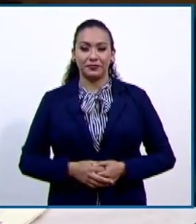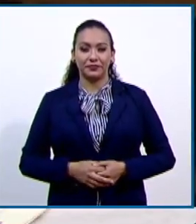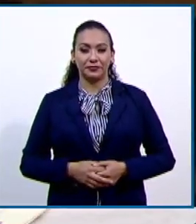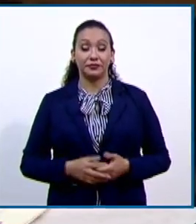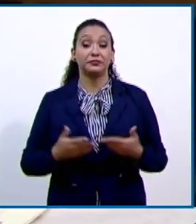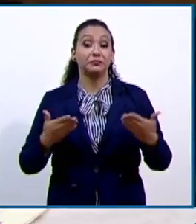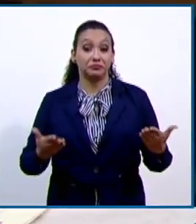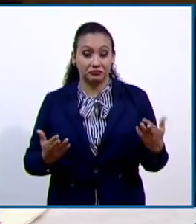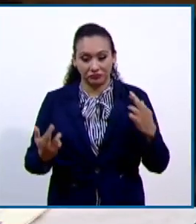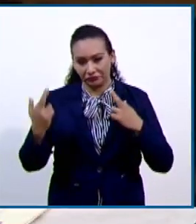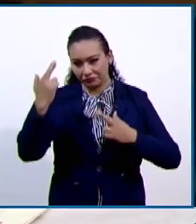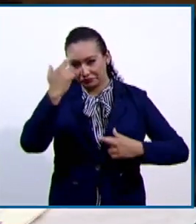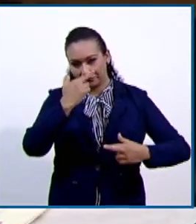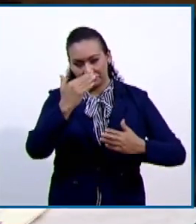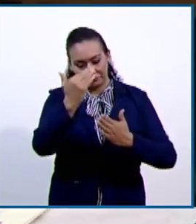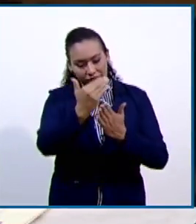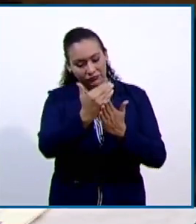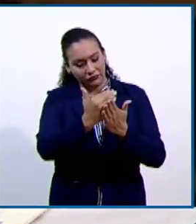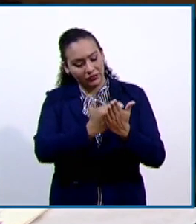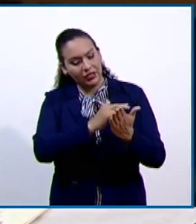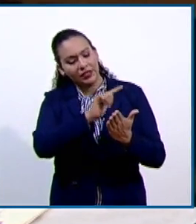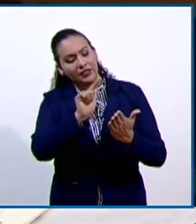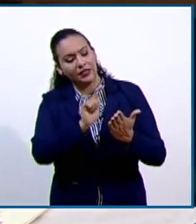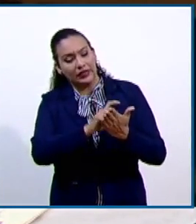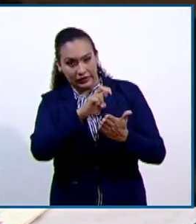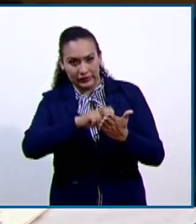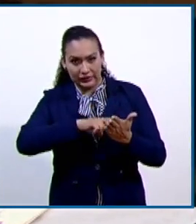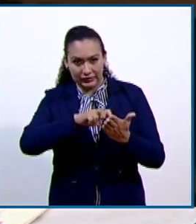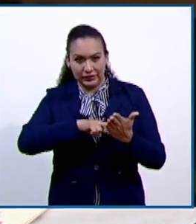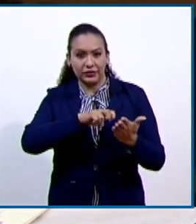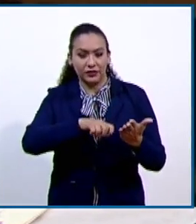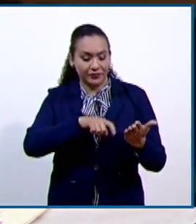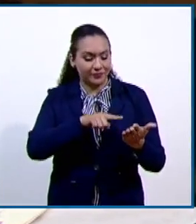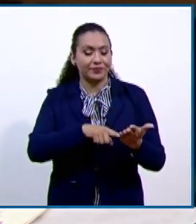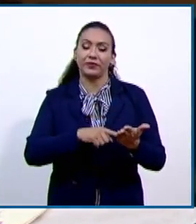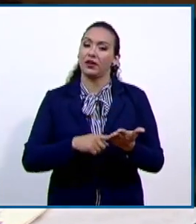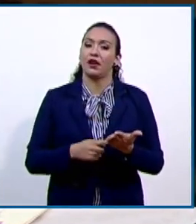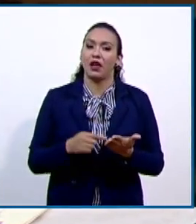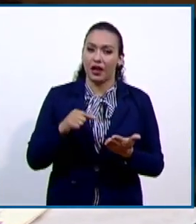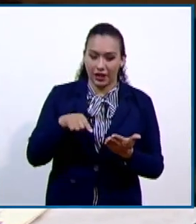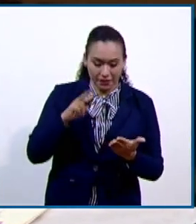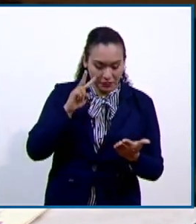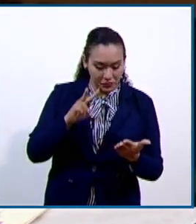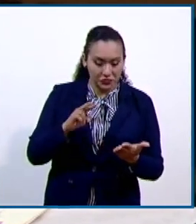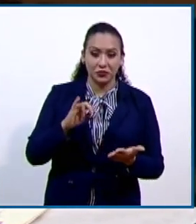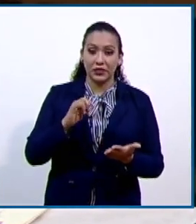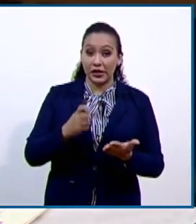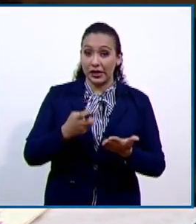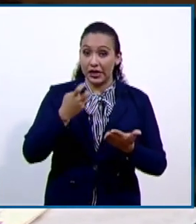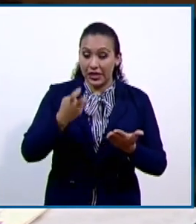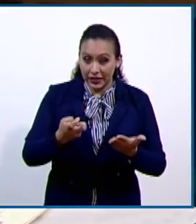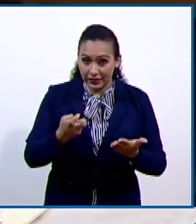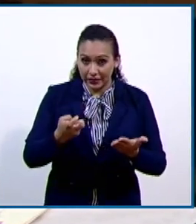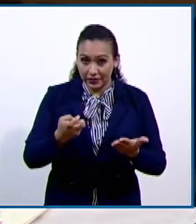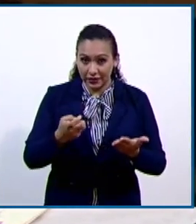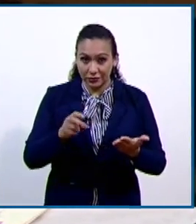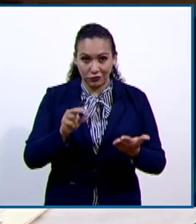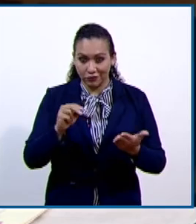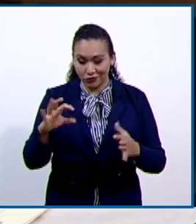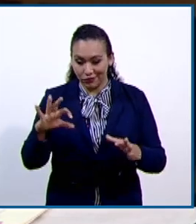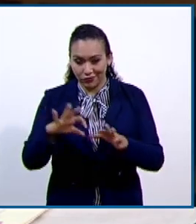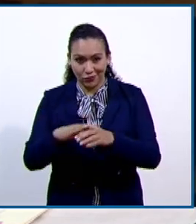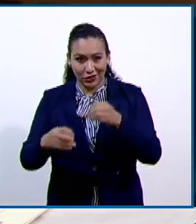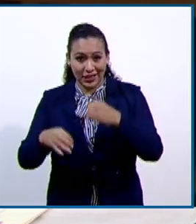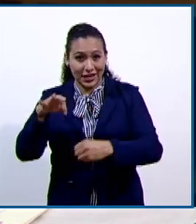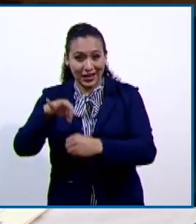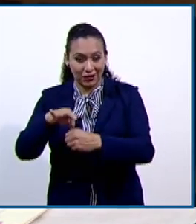Al analizar el contenido de las normas reformadas mediante el decreto impugnado, se verifica que estas no son de naturaleza electoral ni